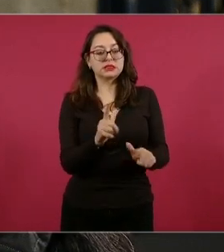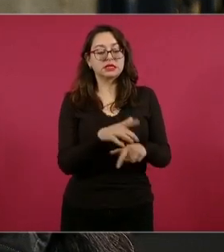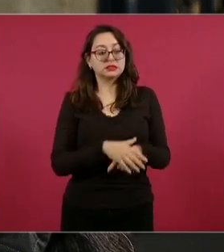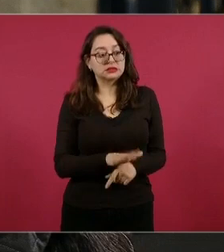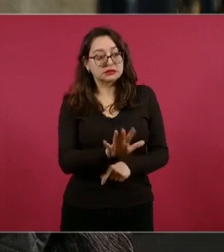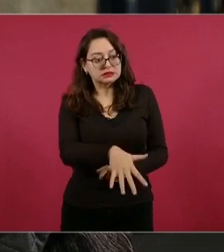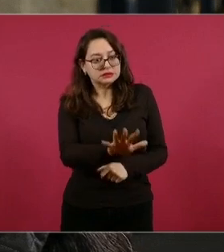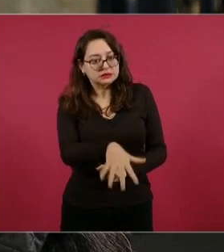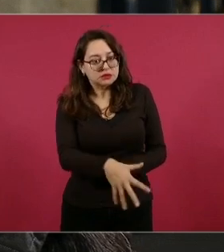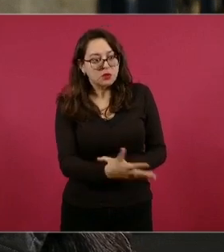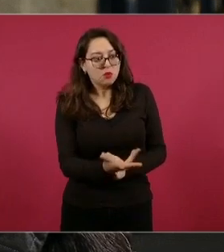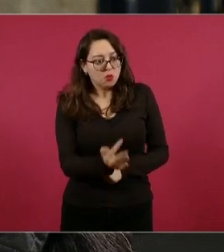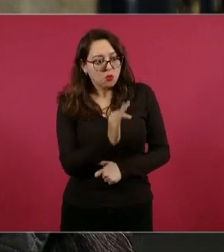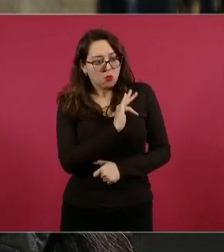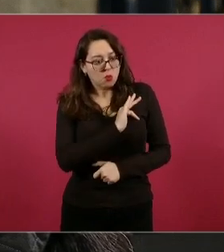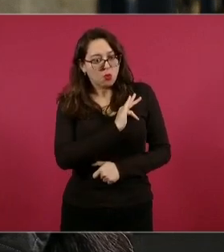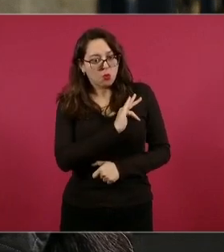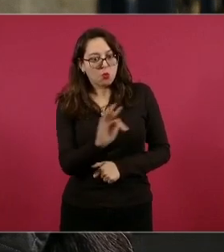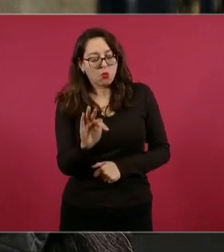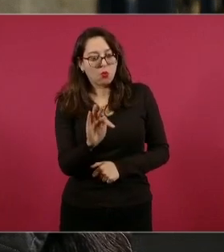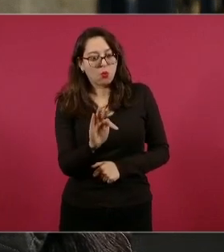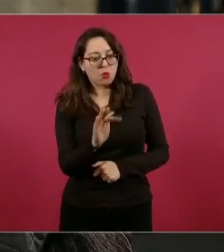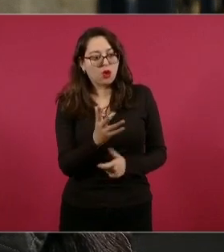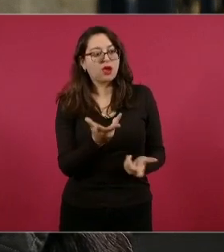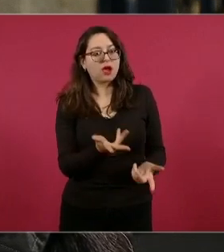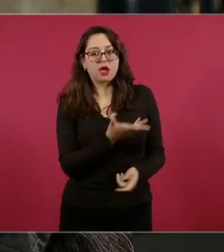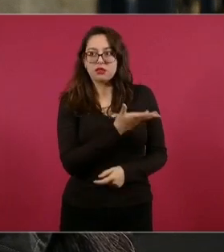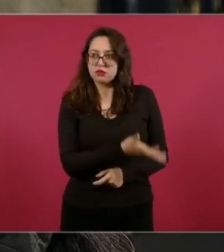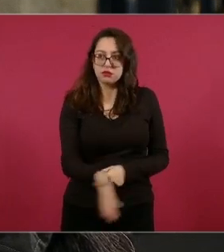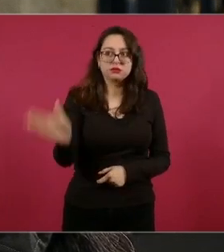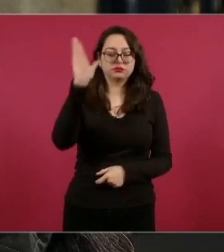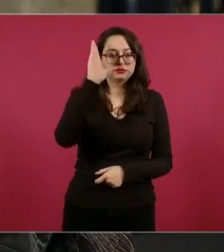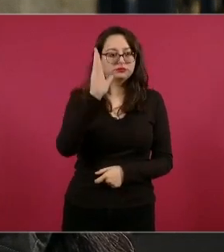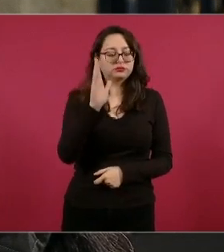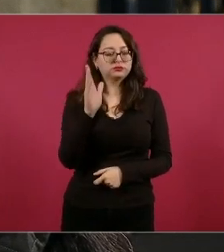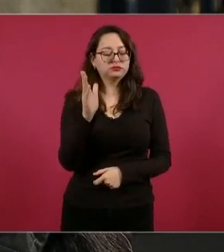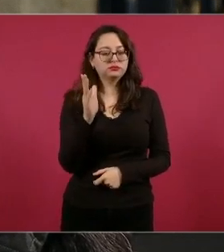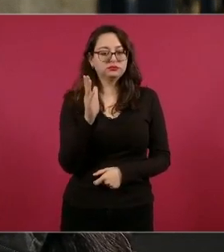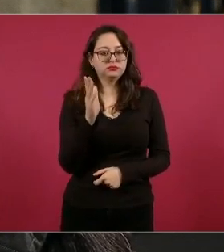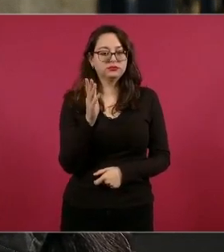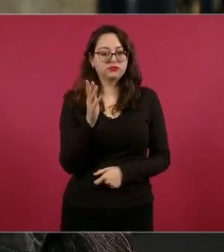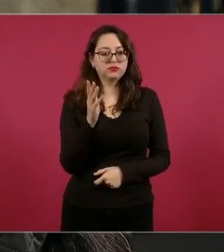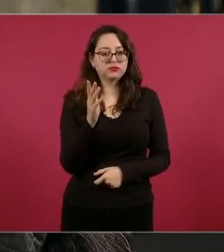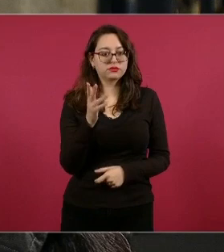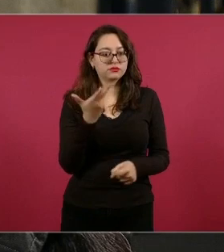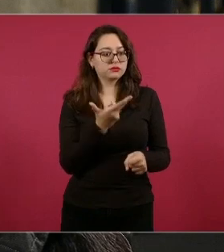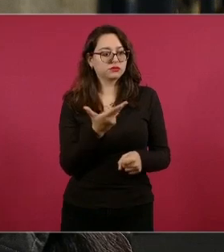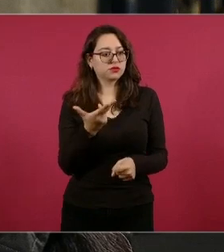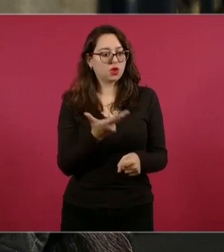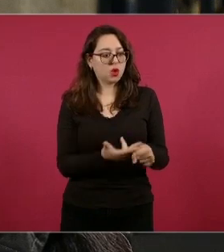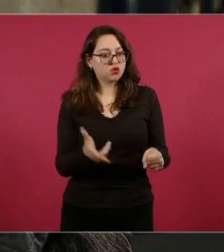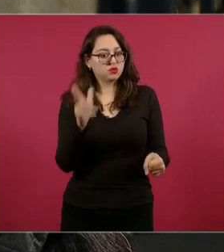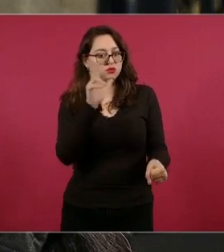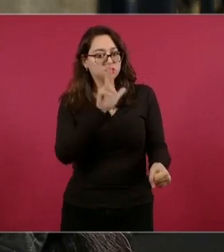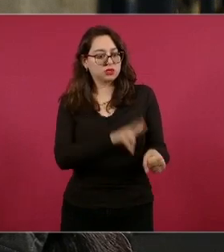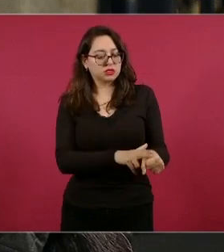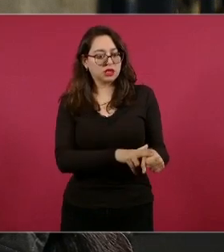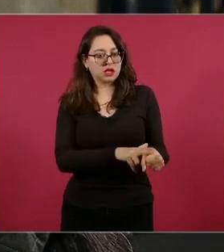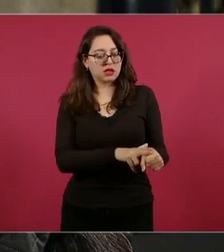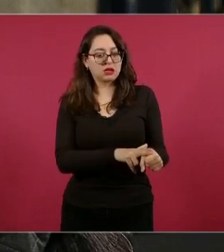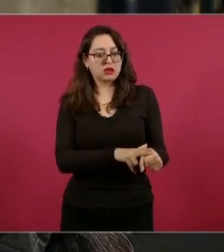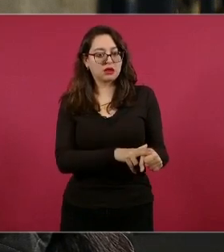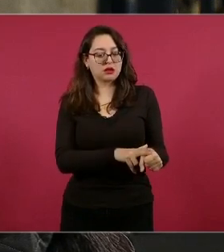le pregunté al taxista que si a dónde podía llevarme al hospital con la